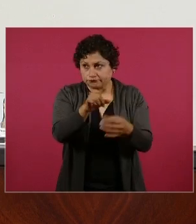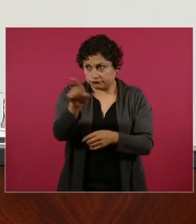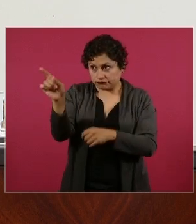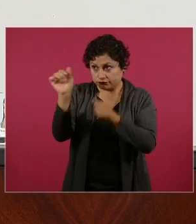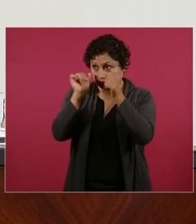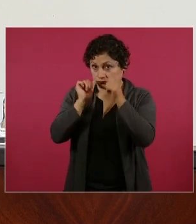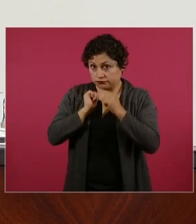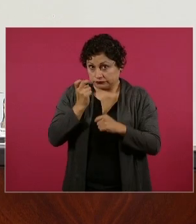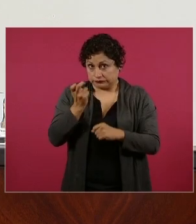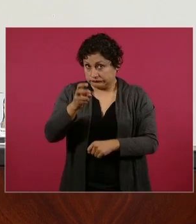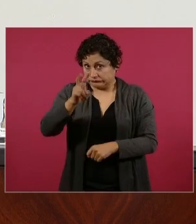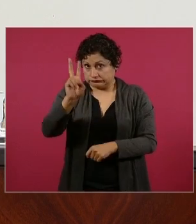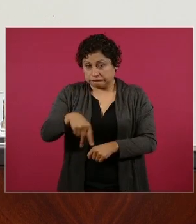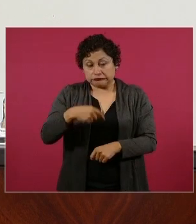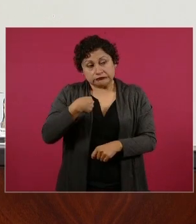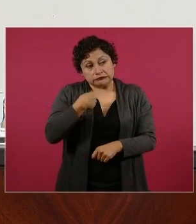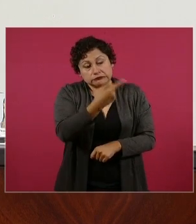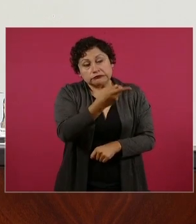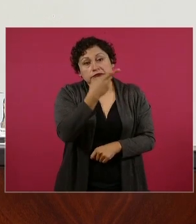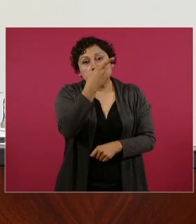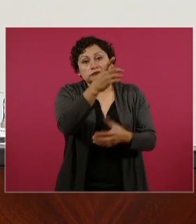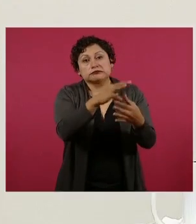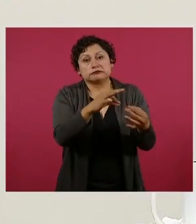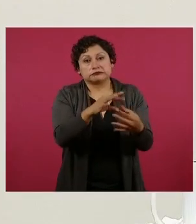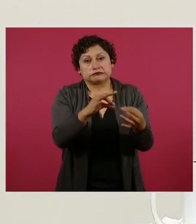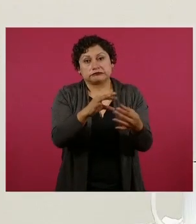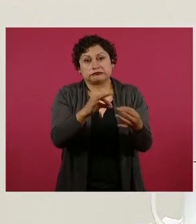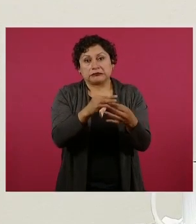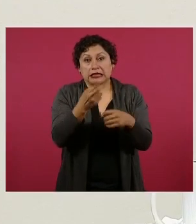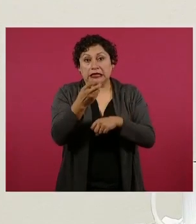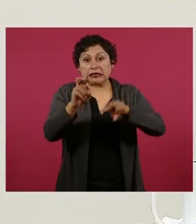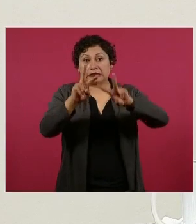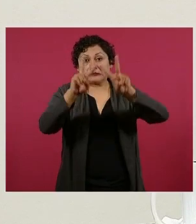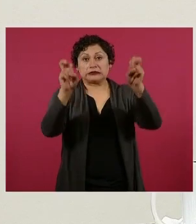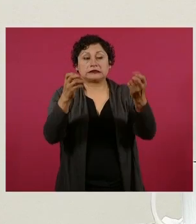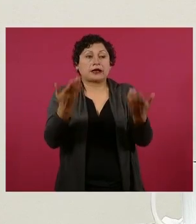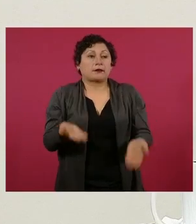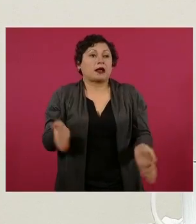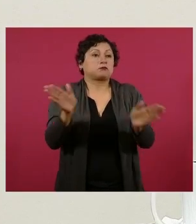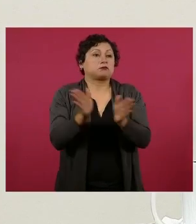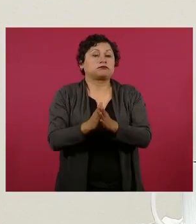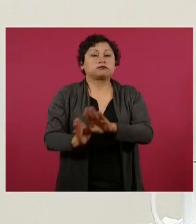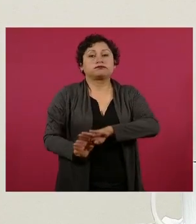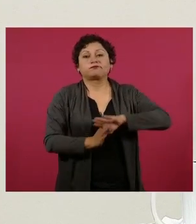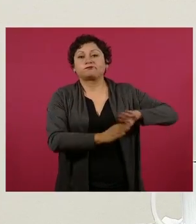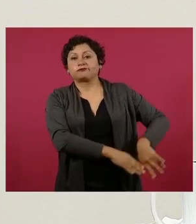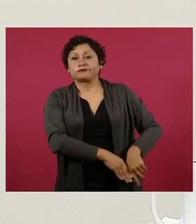este es un asunto que no se puede cerrar, es un expediente abierto,